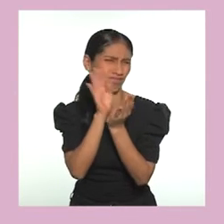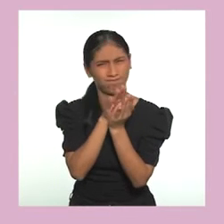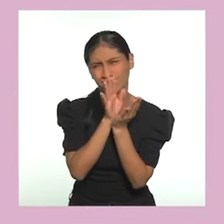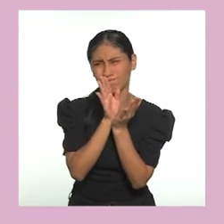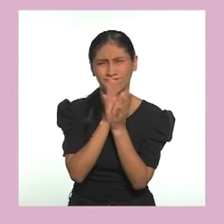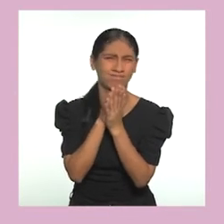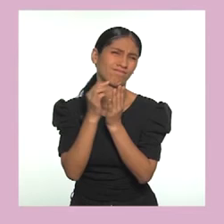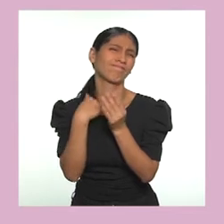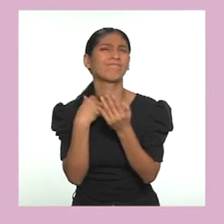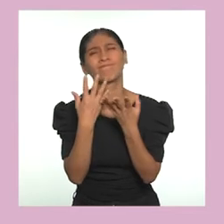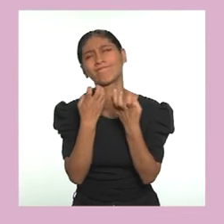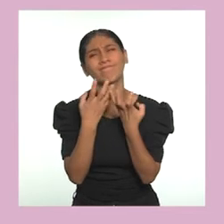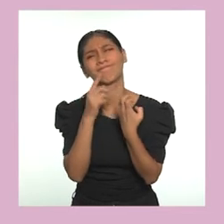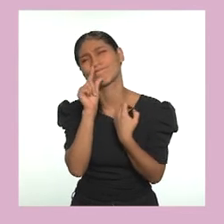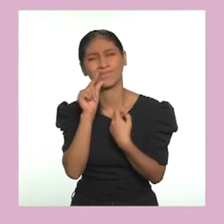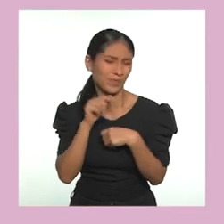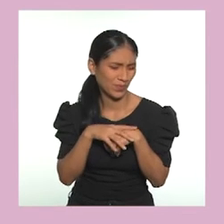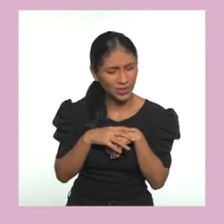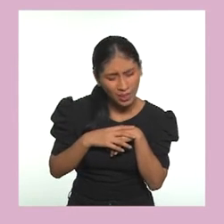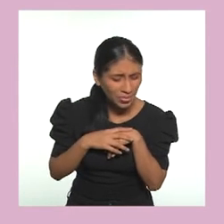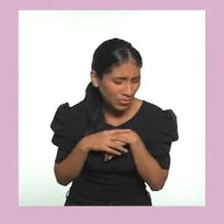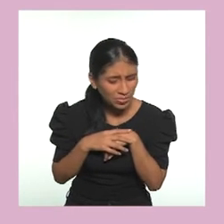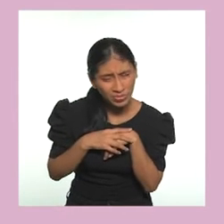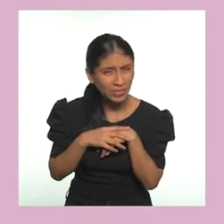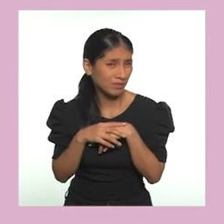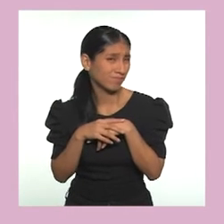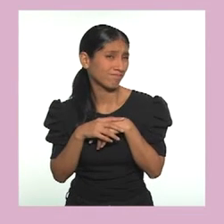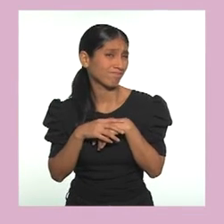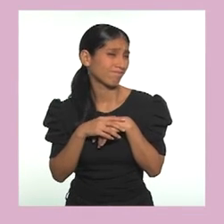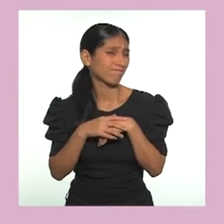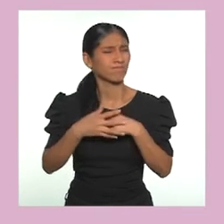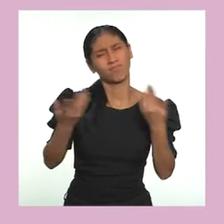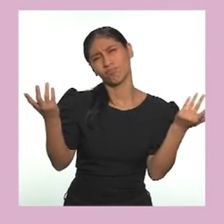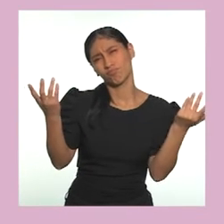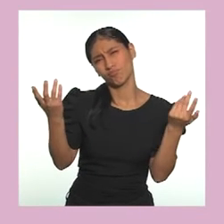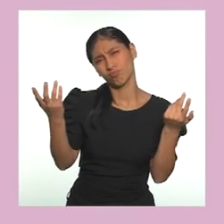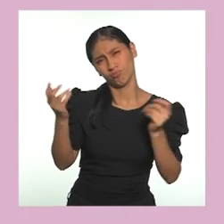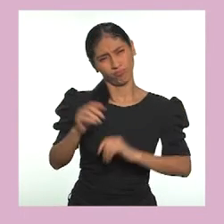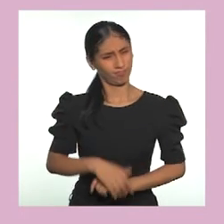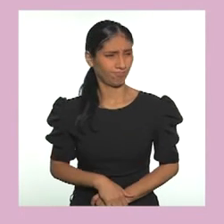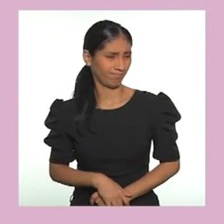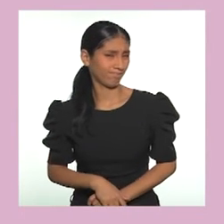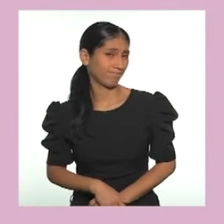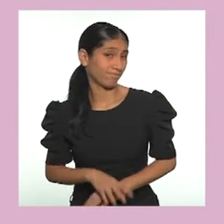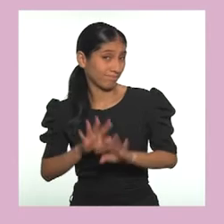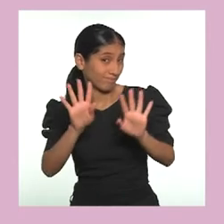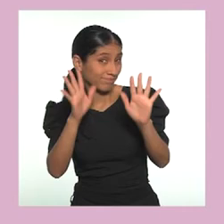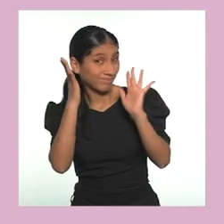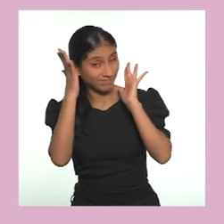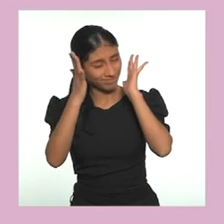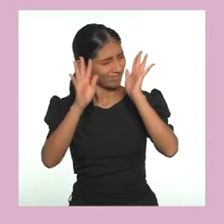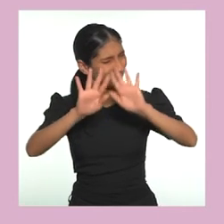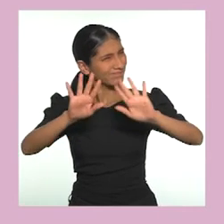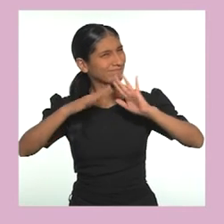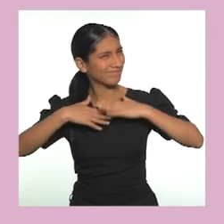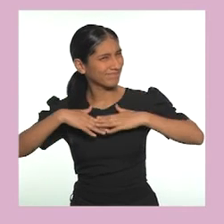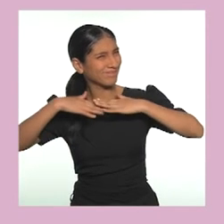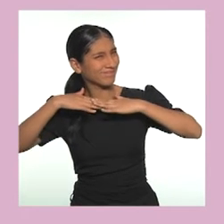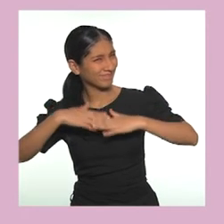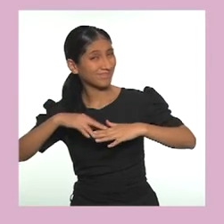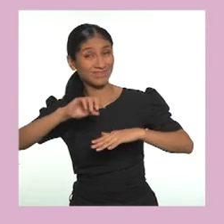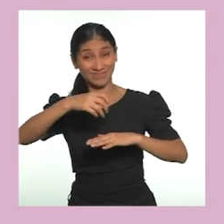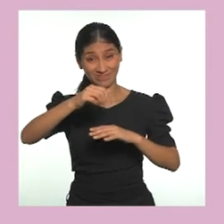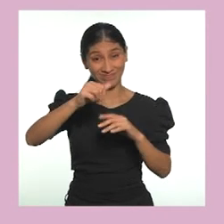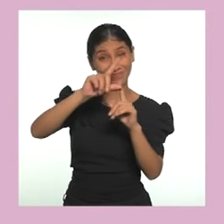¡Cucú! ¡Ay! ¡Yo quería un poquito! ¡Ay, no! Pero no te